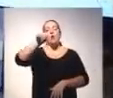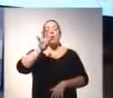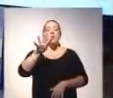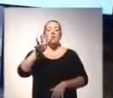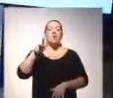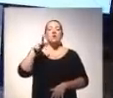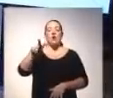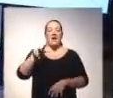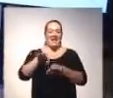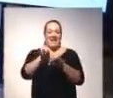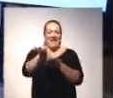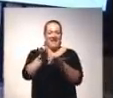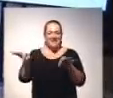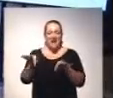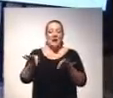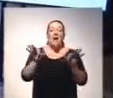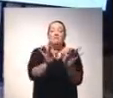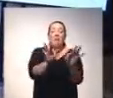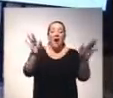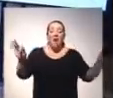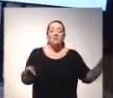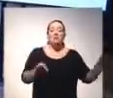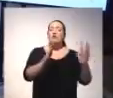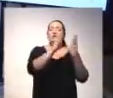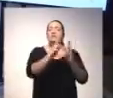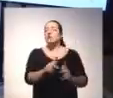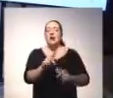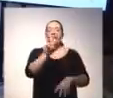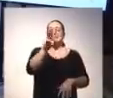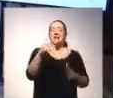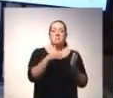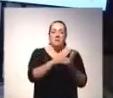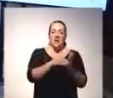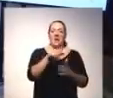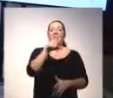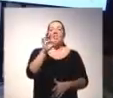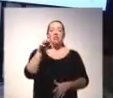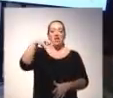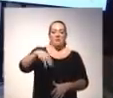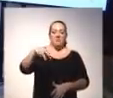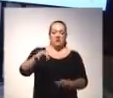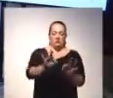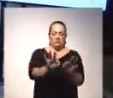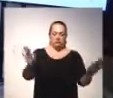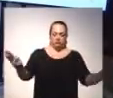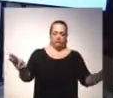983,44 hectáreas y el ancho total de la zona de colada se mantiene en esos 3.100 metros.